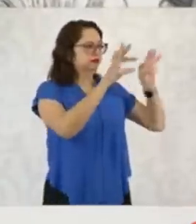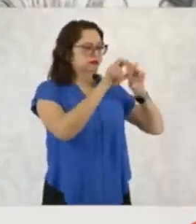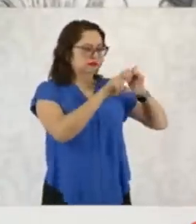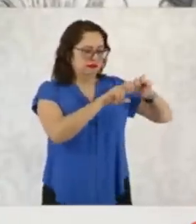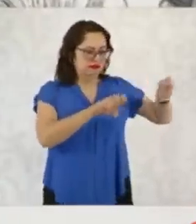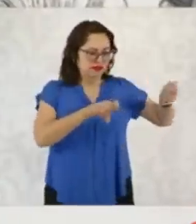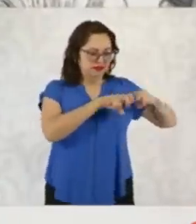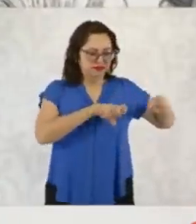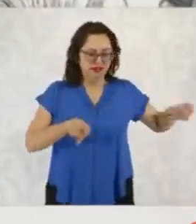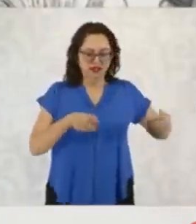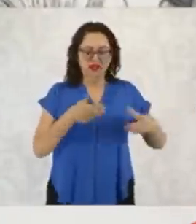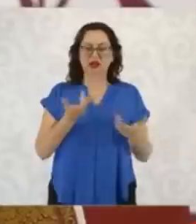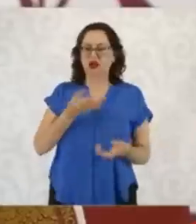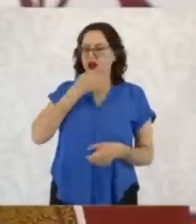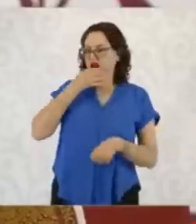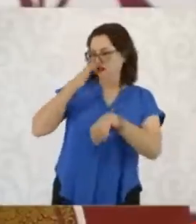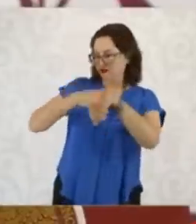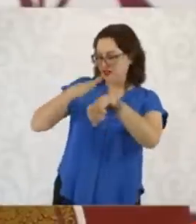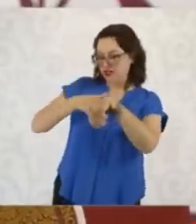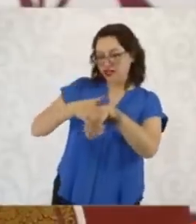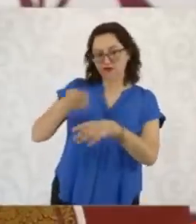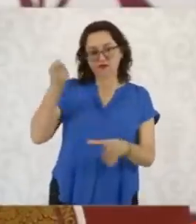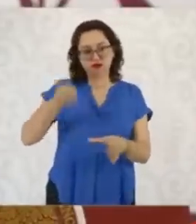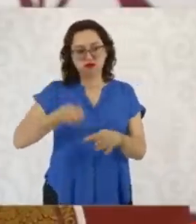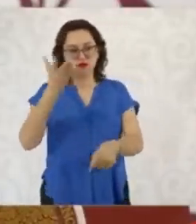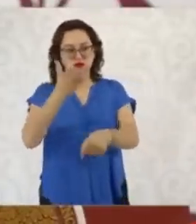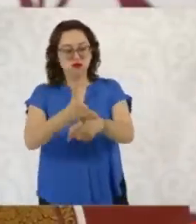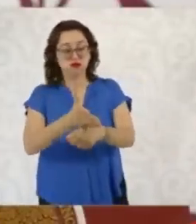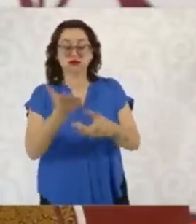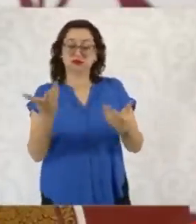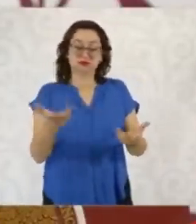sentencia. Entonces,